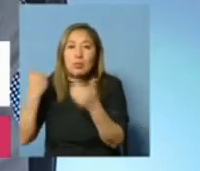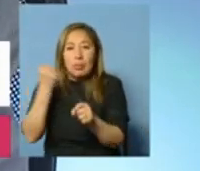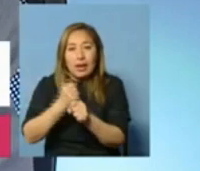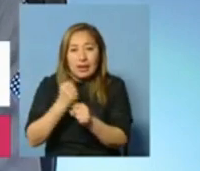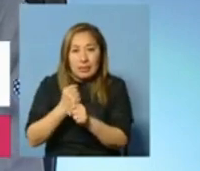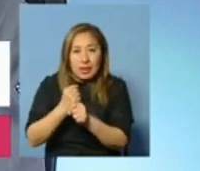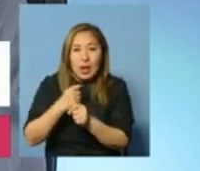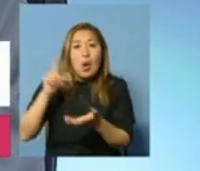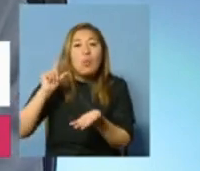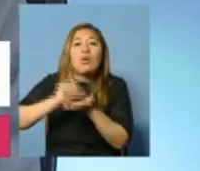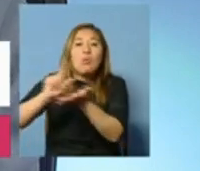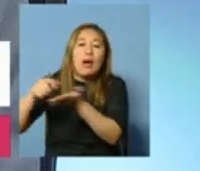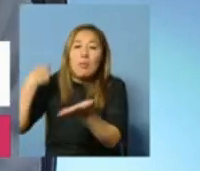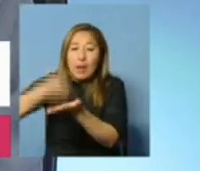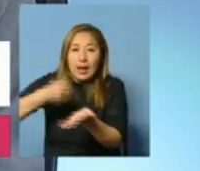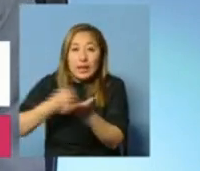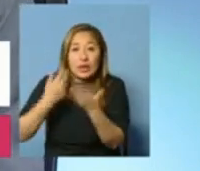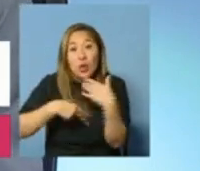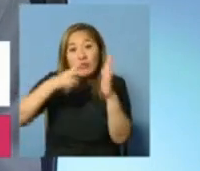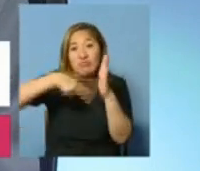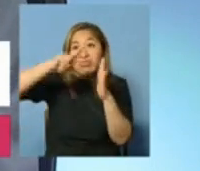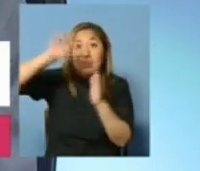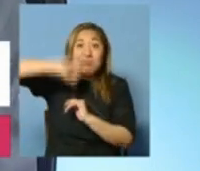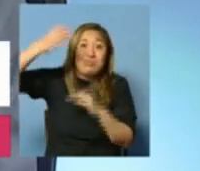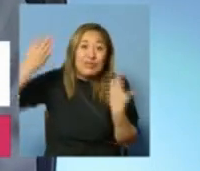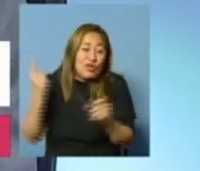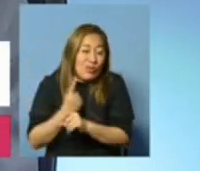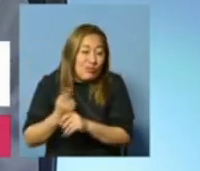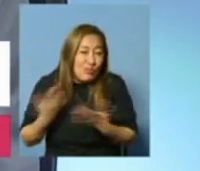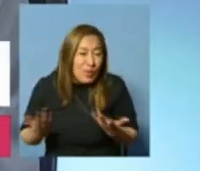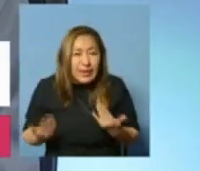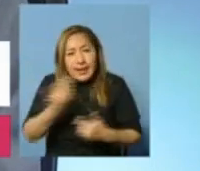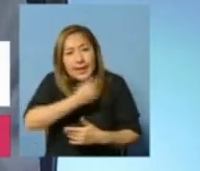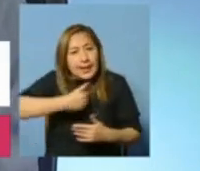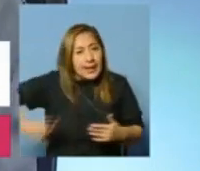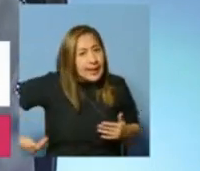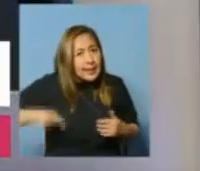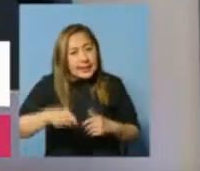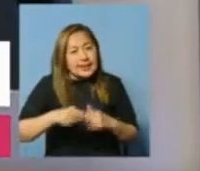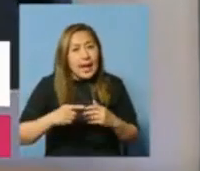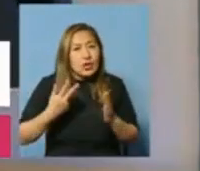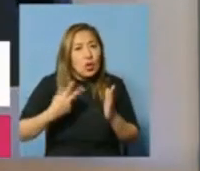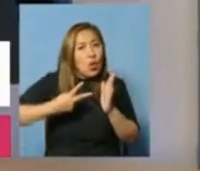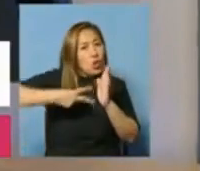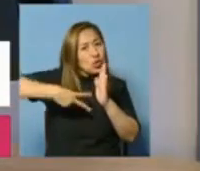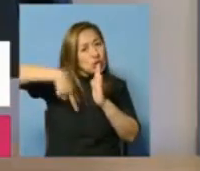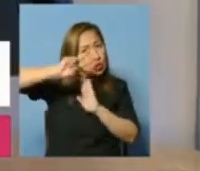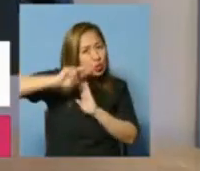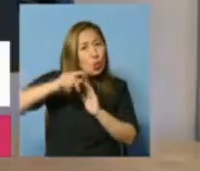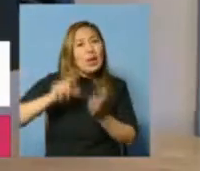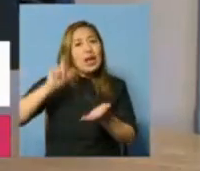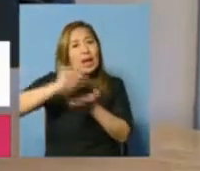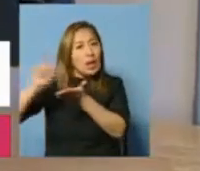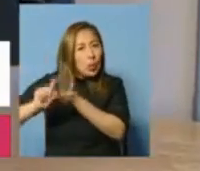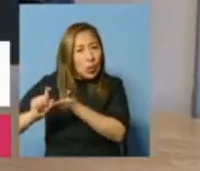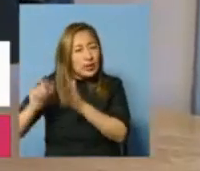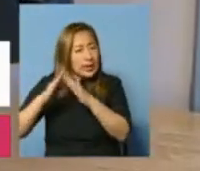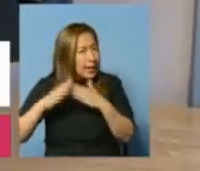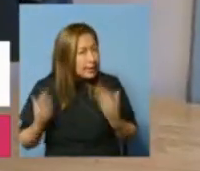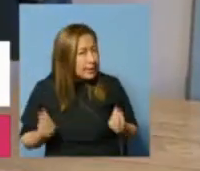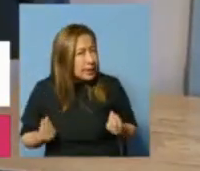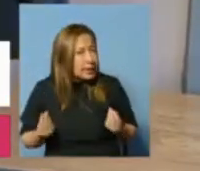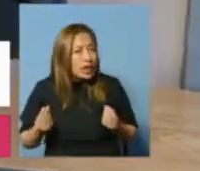este movimiento inflacionario no le alcanza? El Estado, en este caso, no ha subido la cuota de la